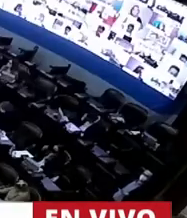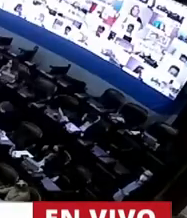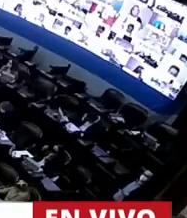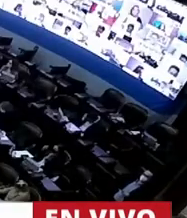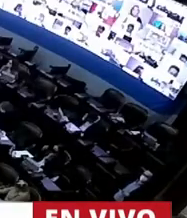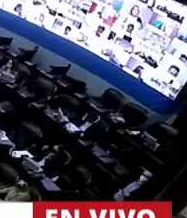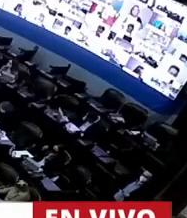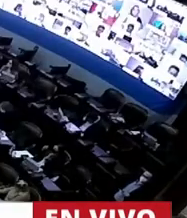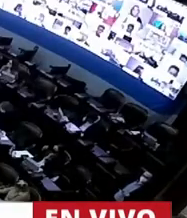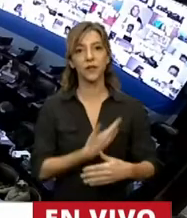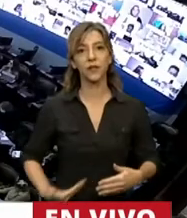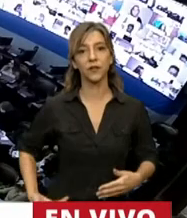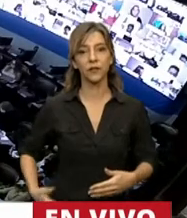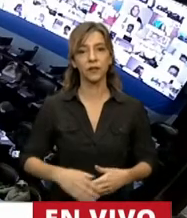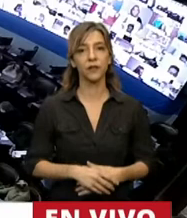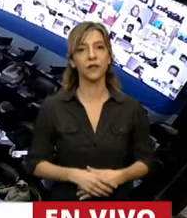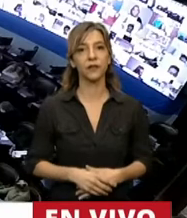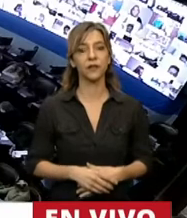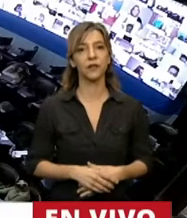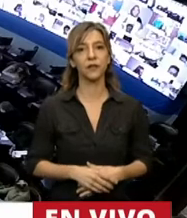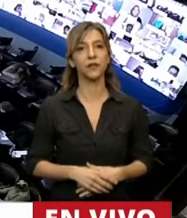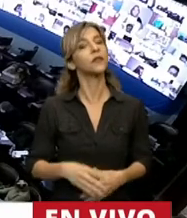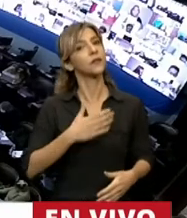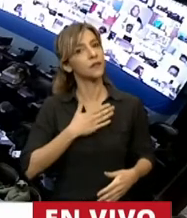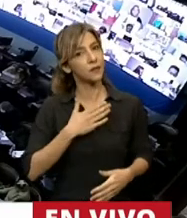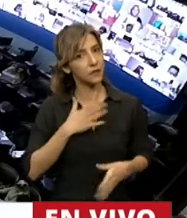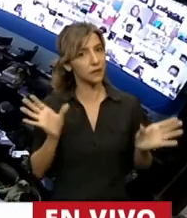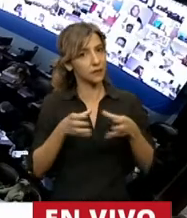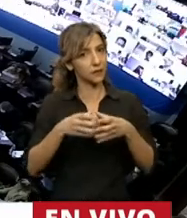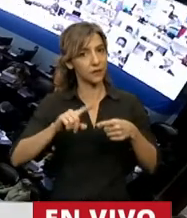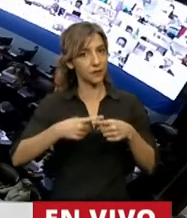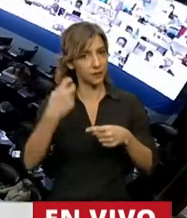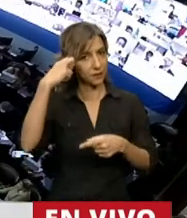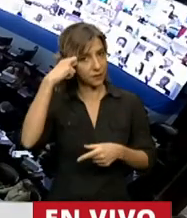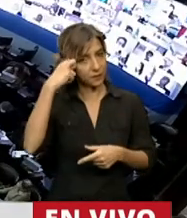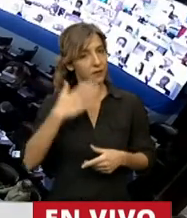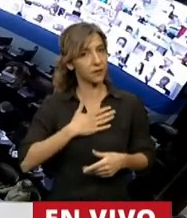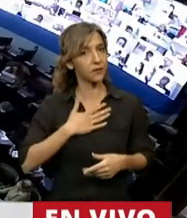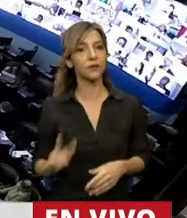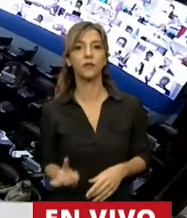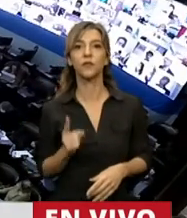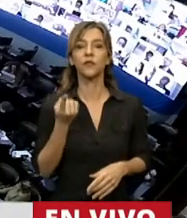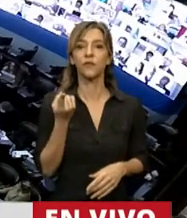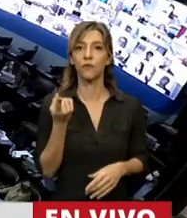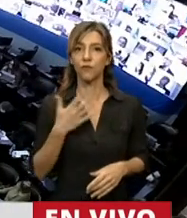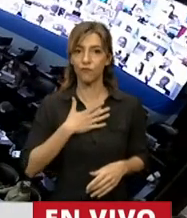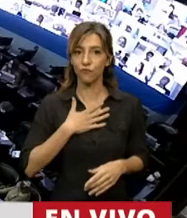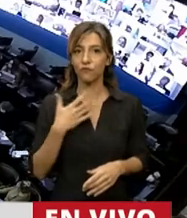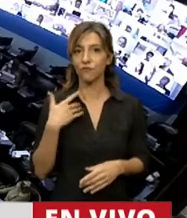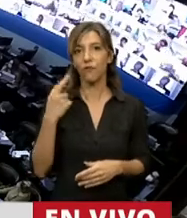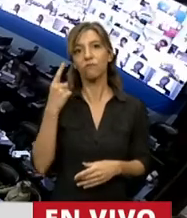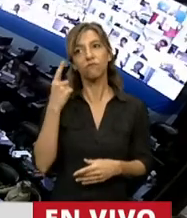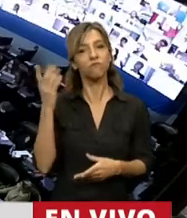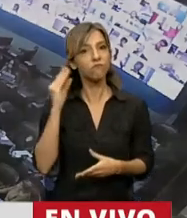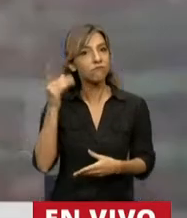Gracias, señor presidente. Para mí como radical es un orgullo, hago propias las palabras del diputado Acef